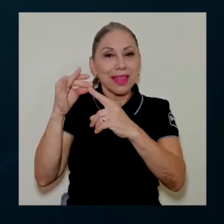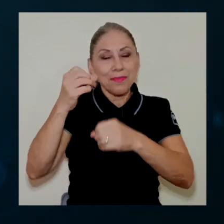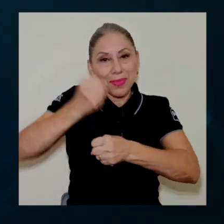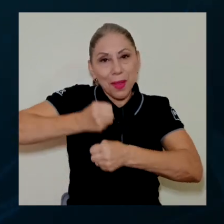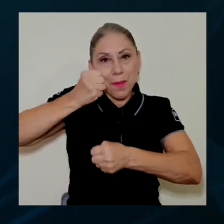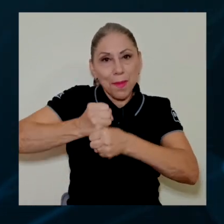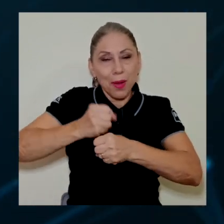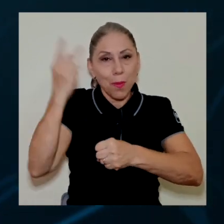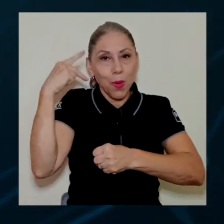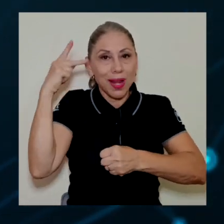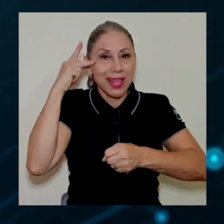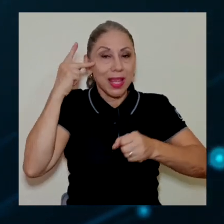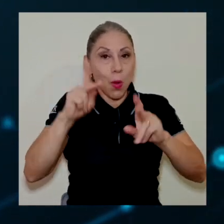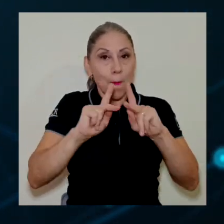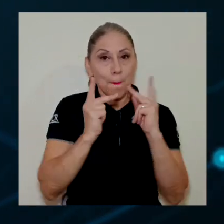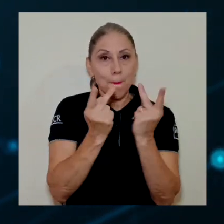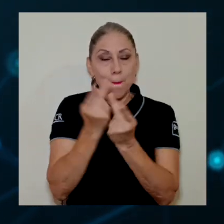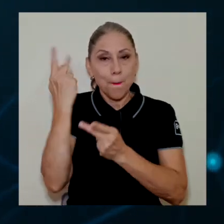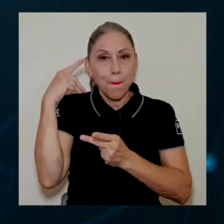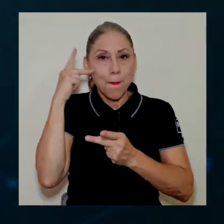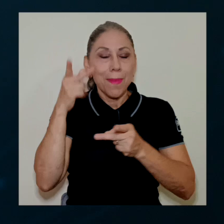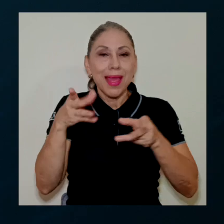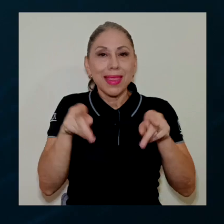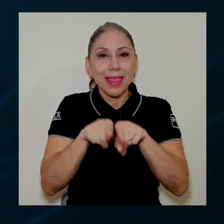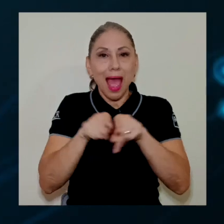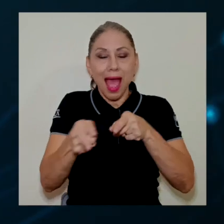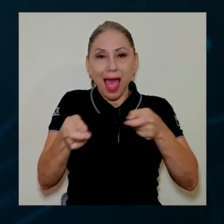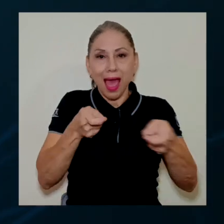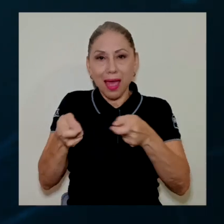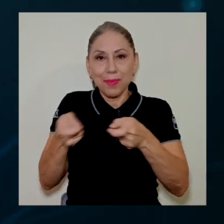político partidario y administrativo.